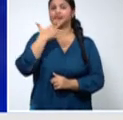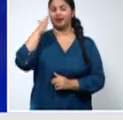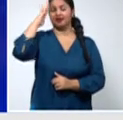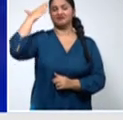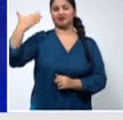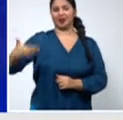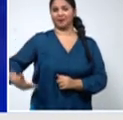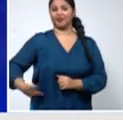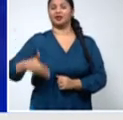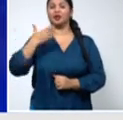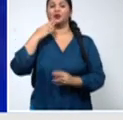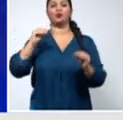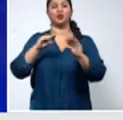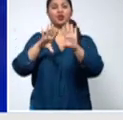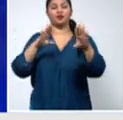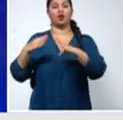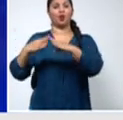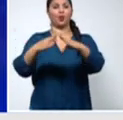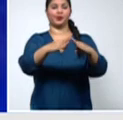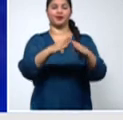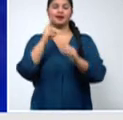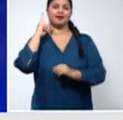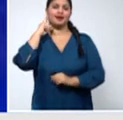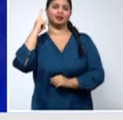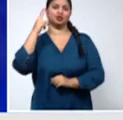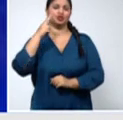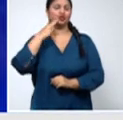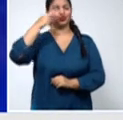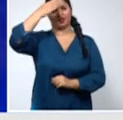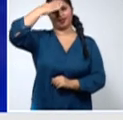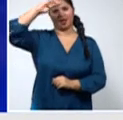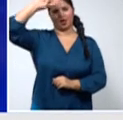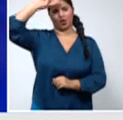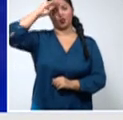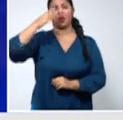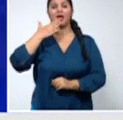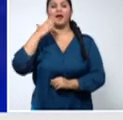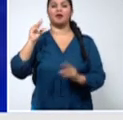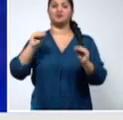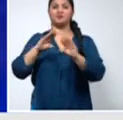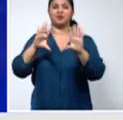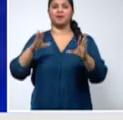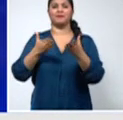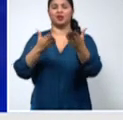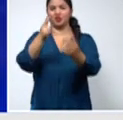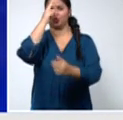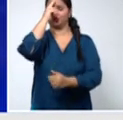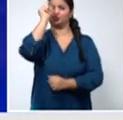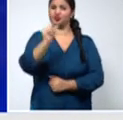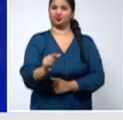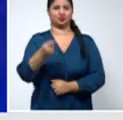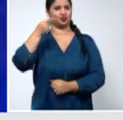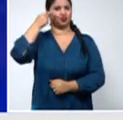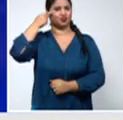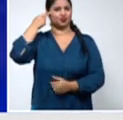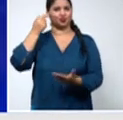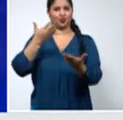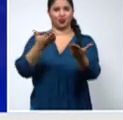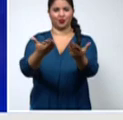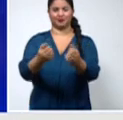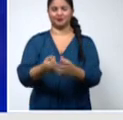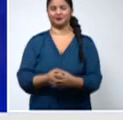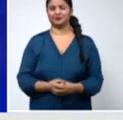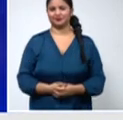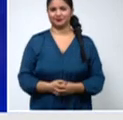Rami. Bienvenido, doctor. ¿Qué informaciones tenemos para hoy? Buen día, Pepe. No buena, realmente.